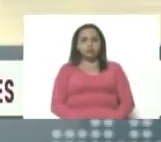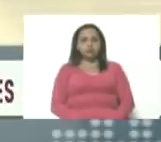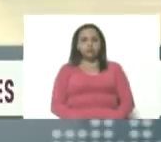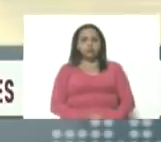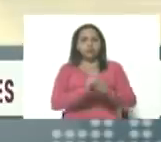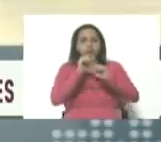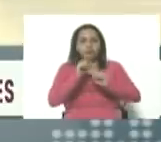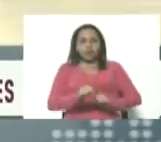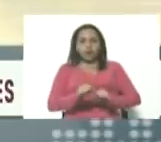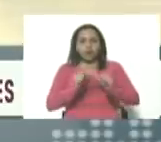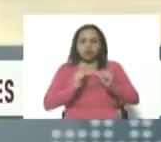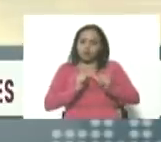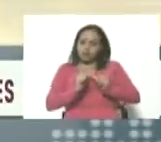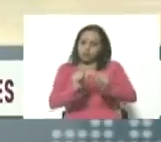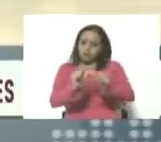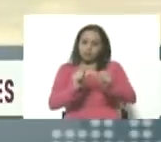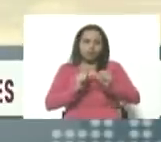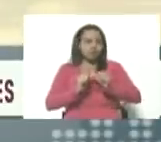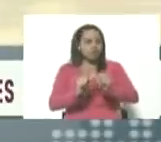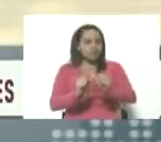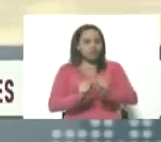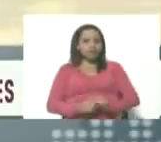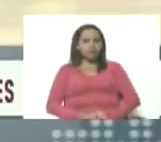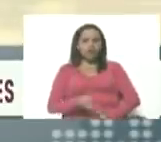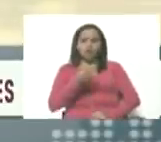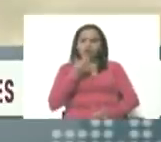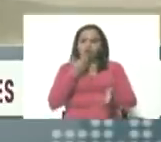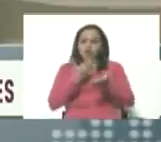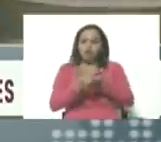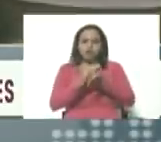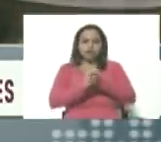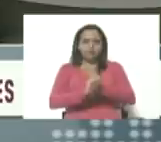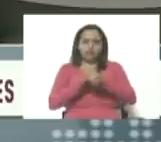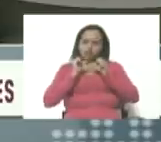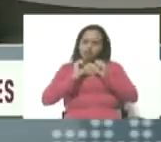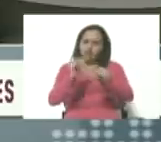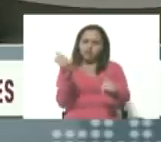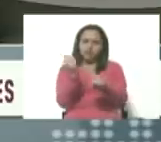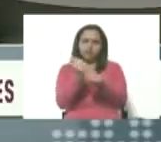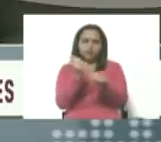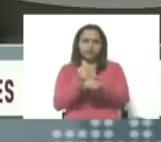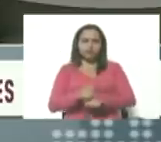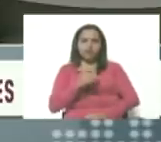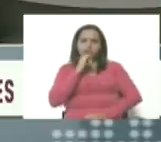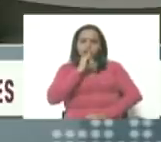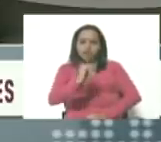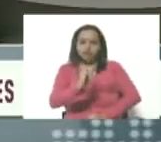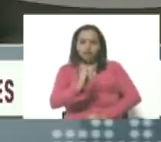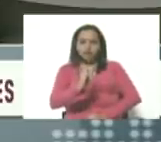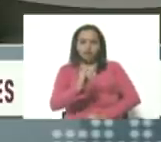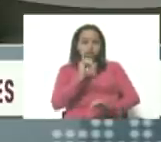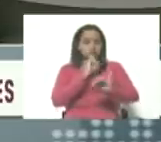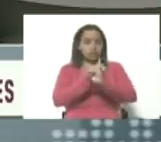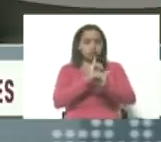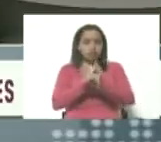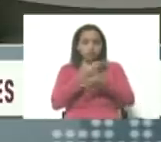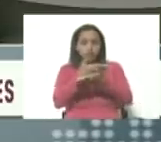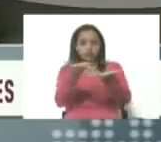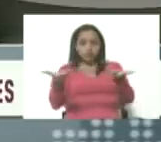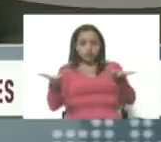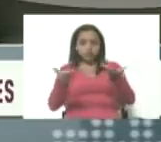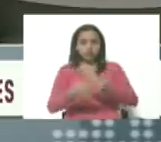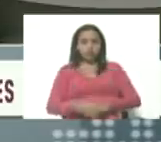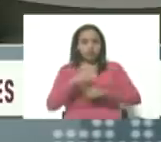Así es, seguiremos, así es. Bueno, muchas gracias, compañeros, sigan su trabajo. Informen por redes sociales,